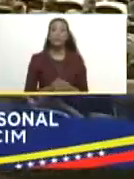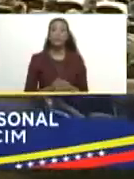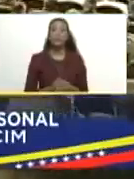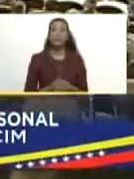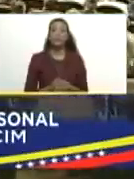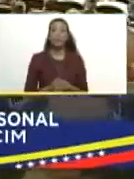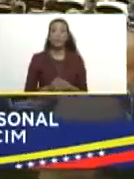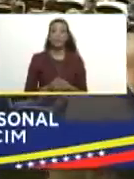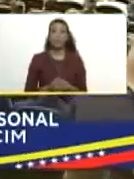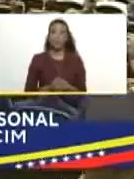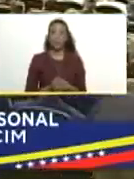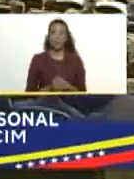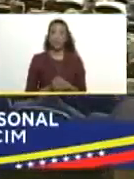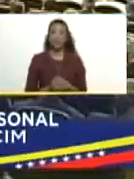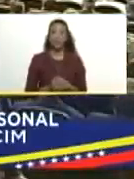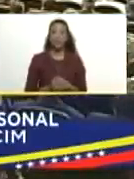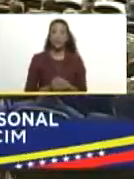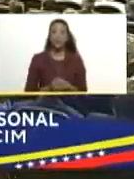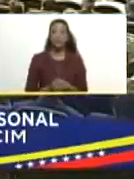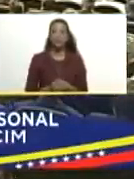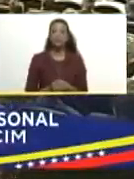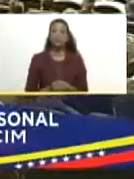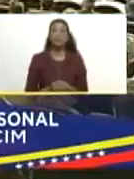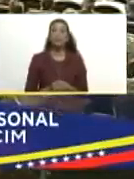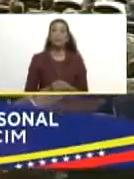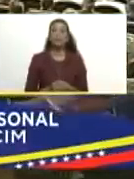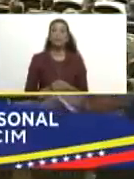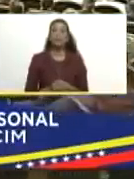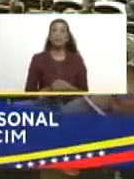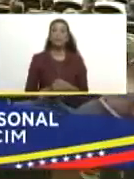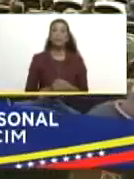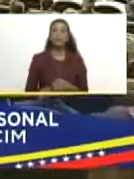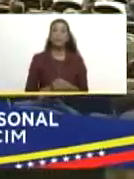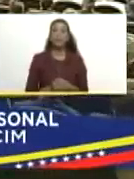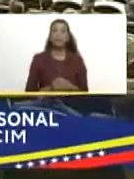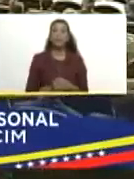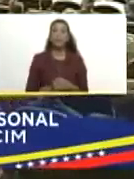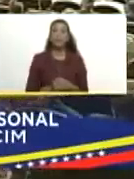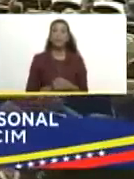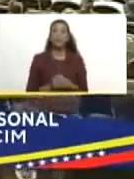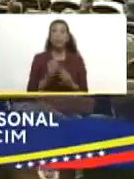A la izquierda, de frente, mar.